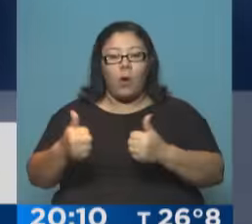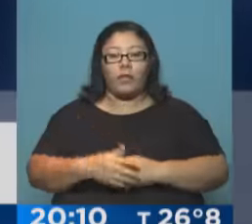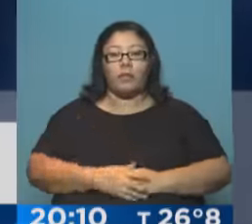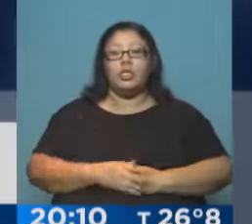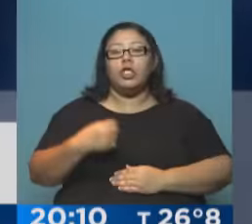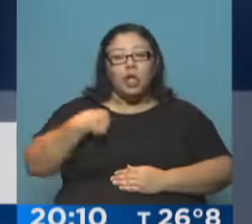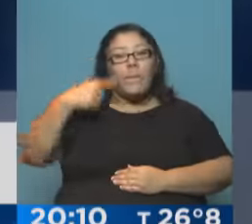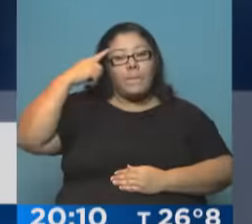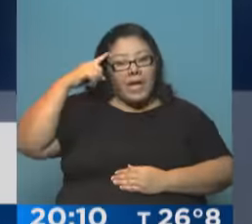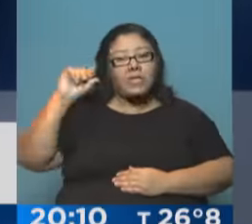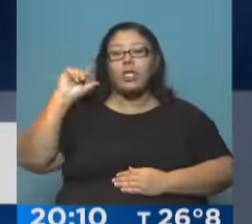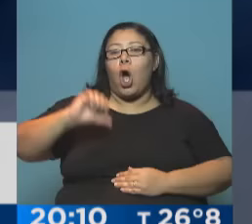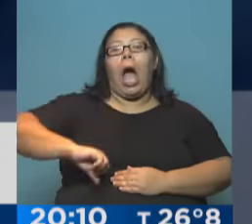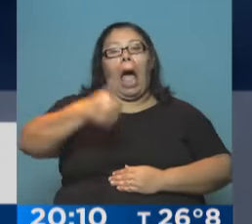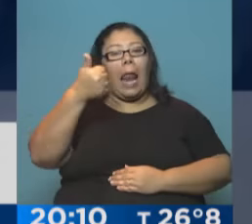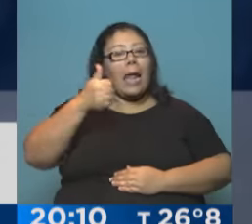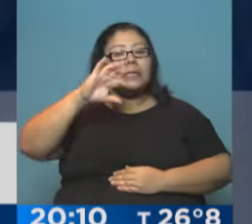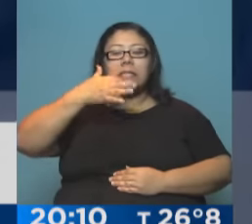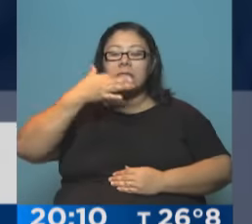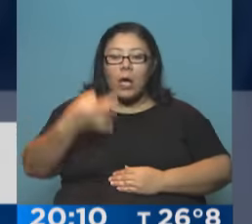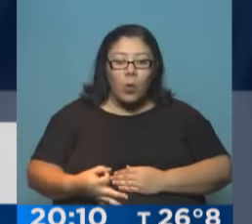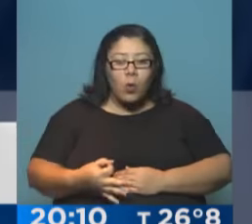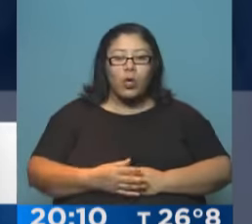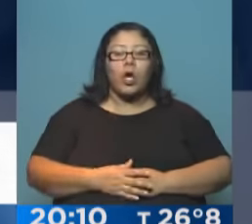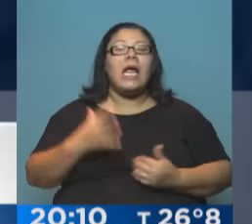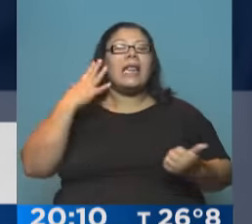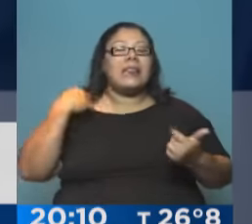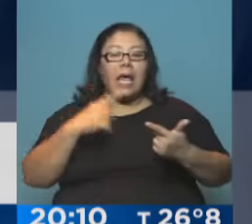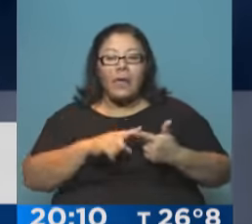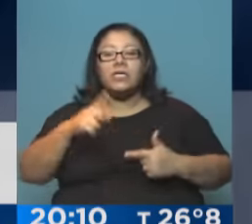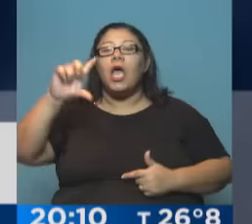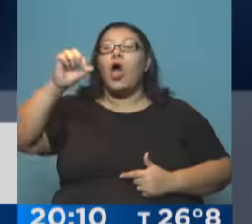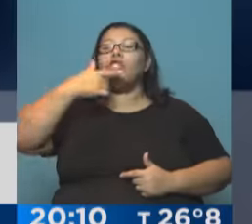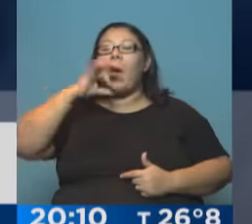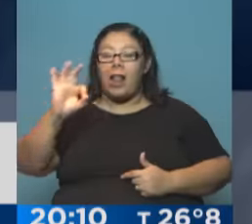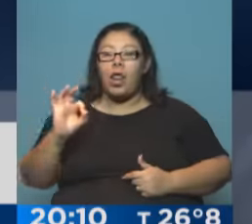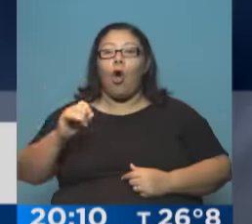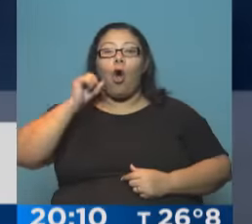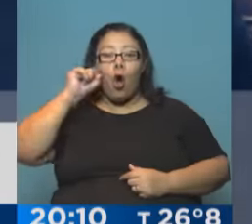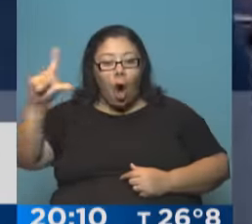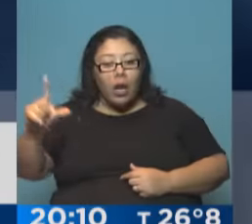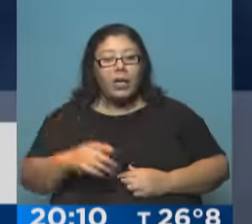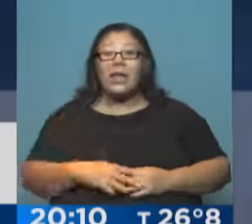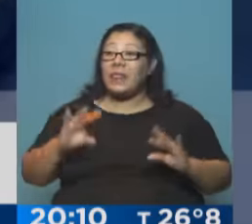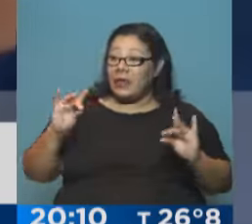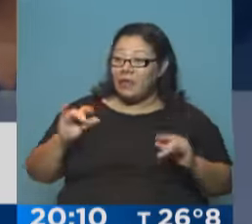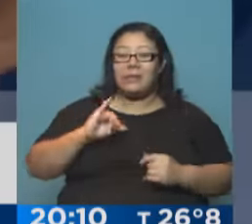a River, le tenemos que ganar. Un gole de T y Osvaldo. Se viene complicando, ¿no?